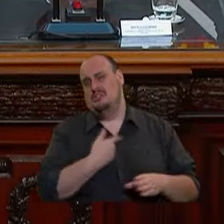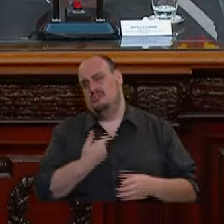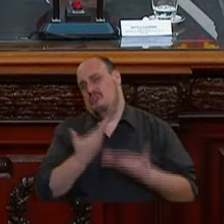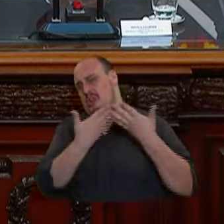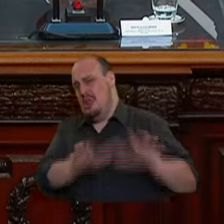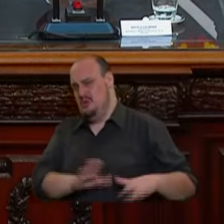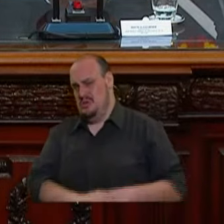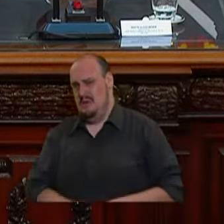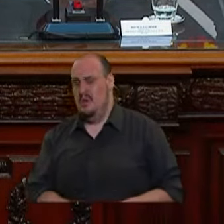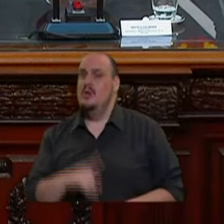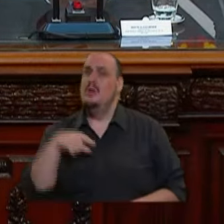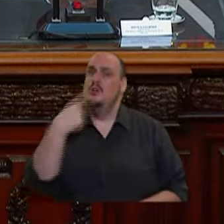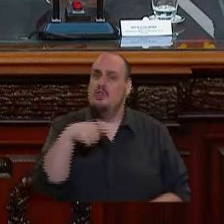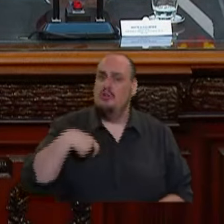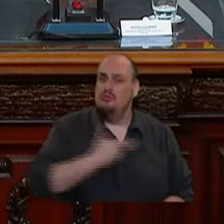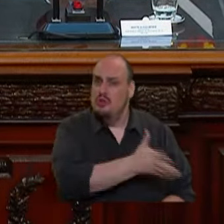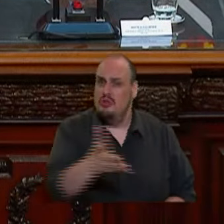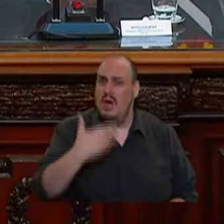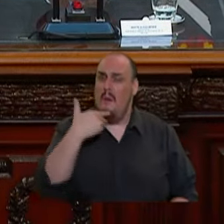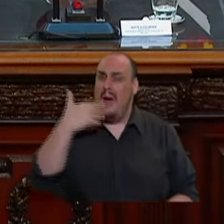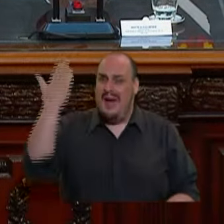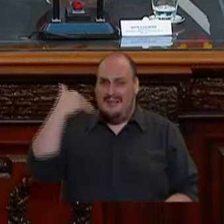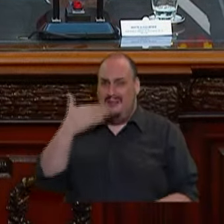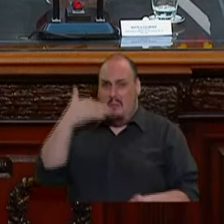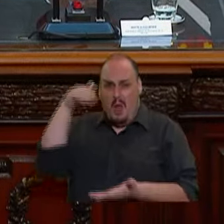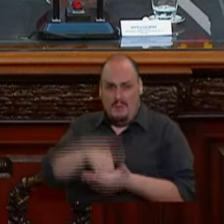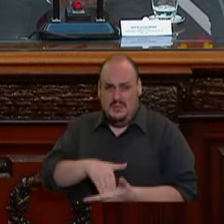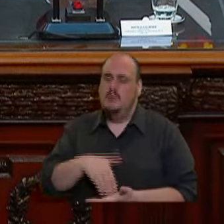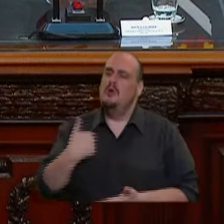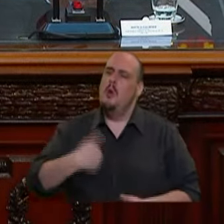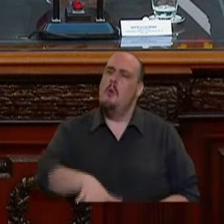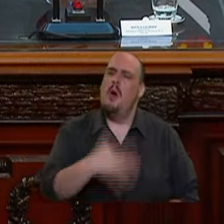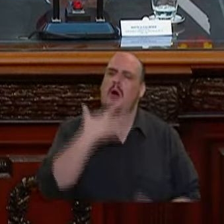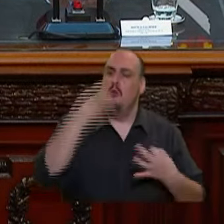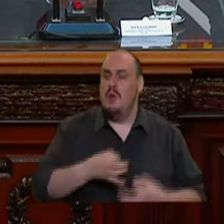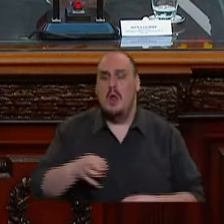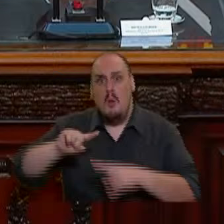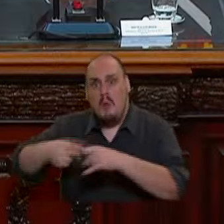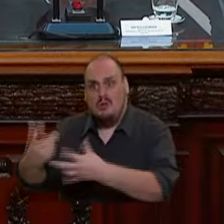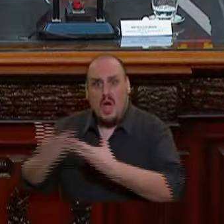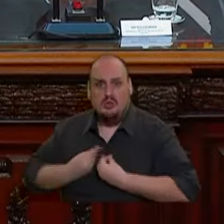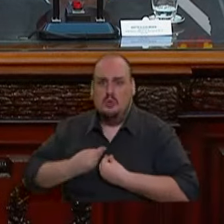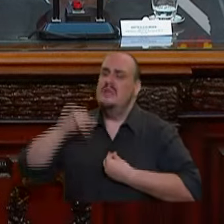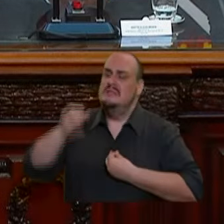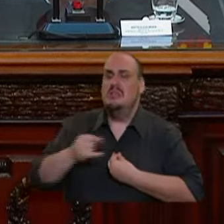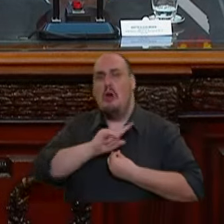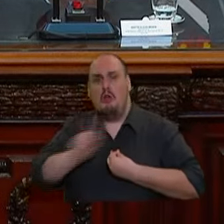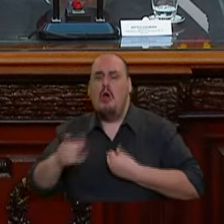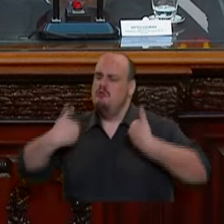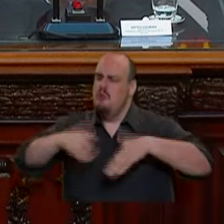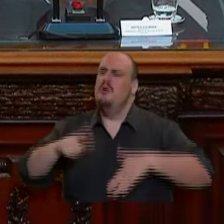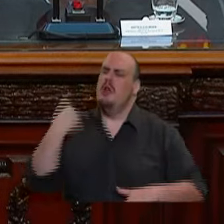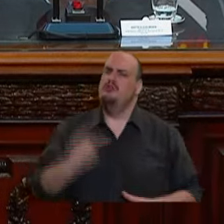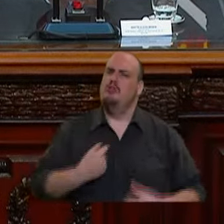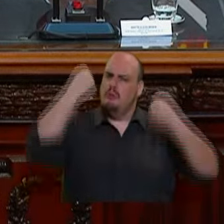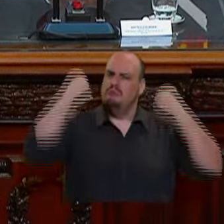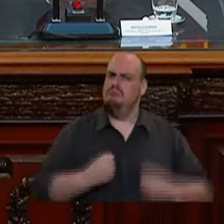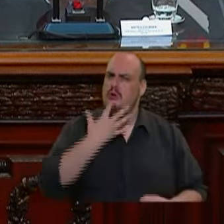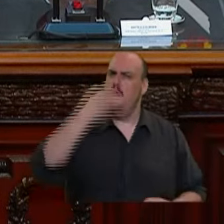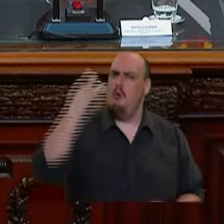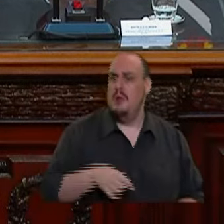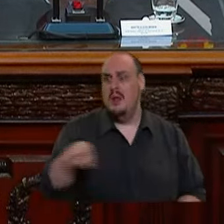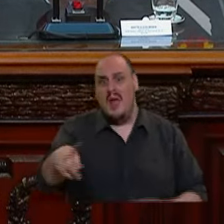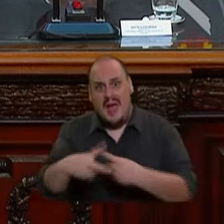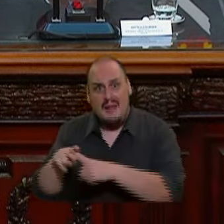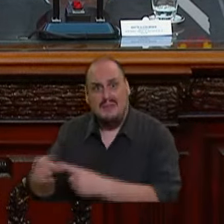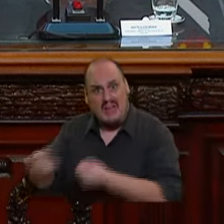cumplir la promesa que le hicimos a la sociedad con o sin el apoyo de la dirigencia política. Lo haremos con las herramientas que nos puedan brindar o